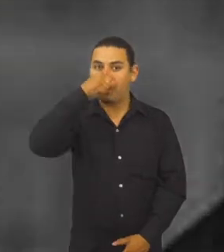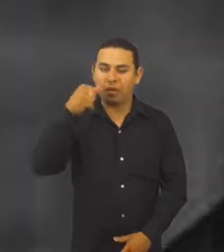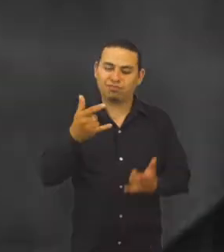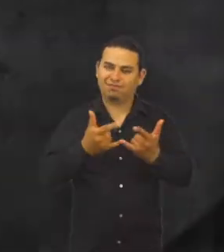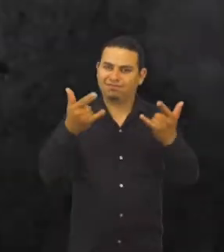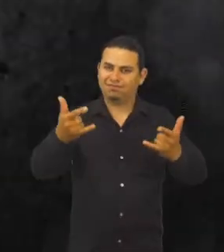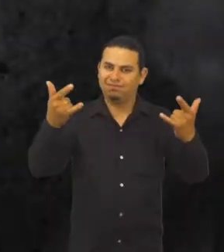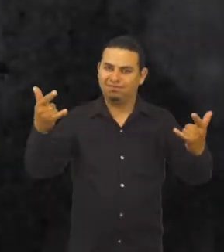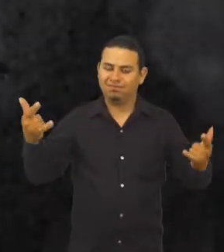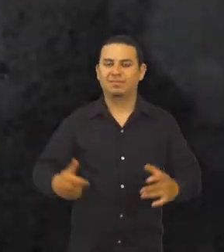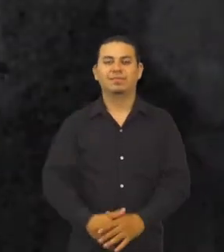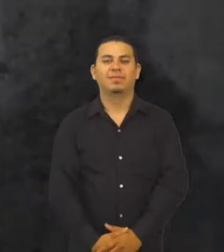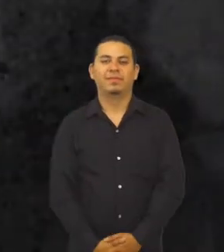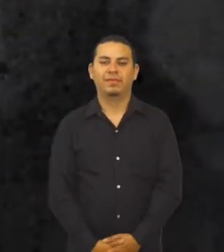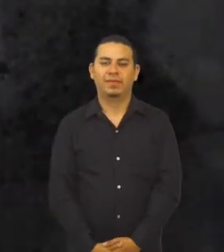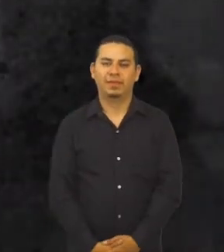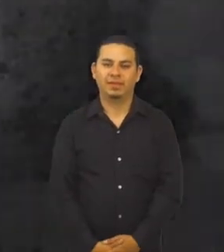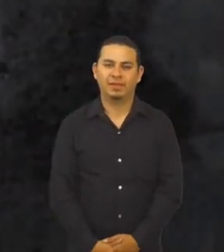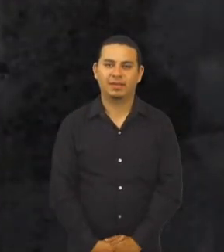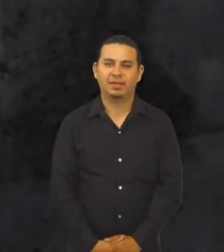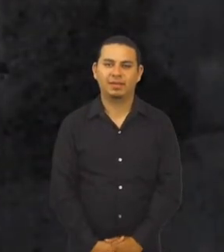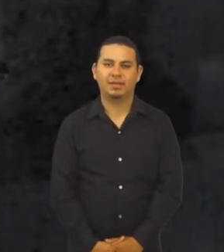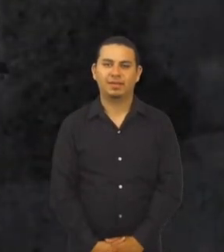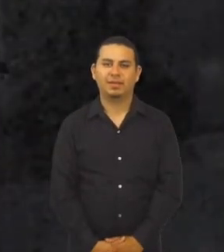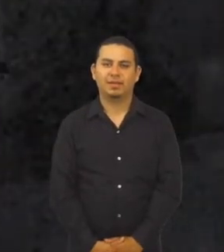La UAPJO en el tiempo.